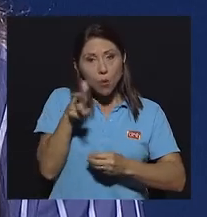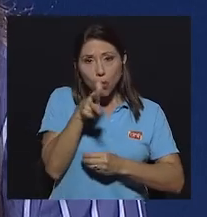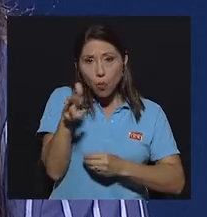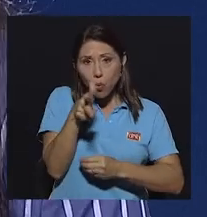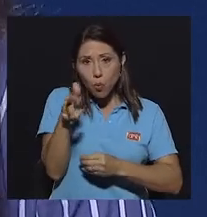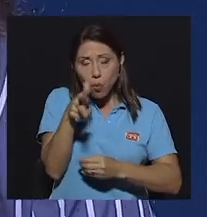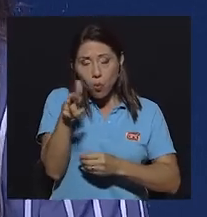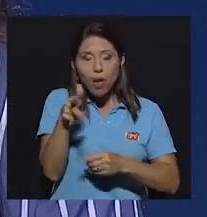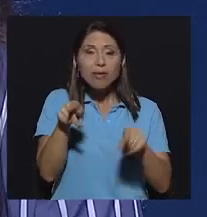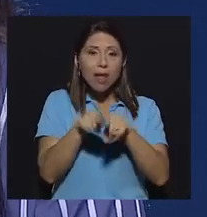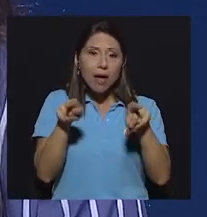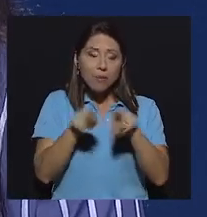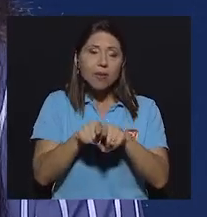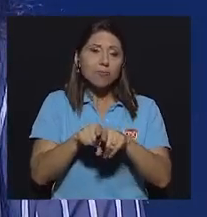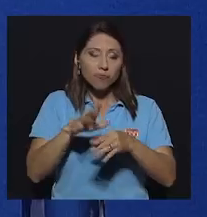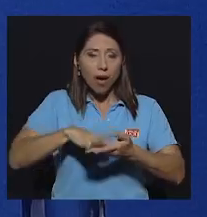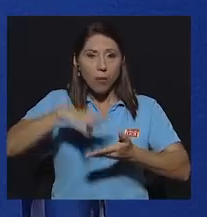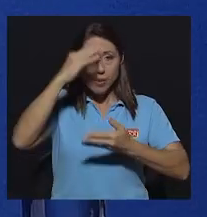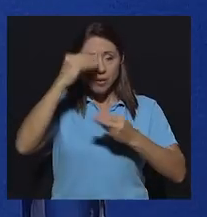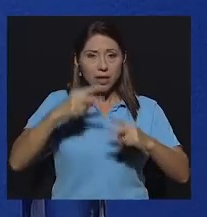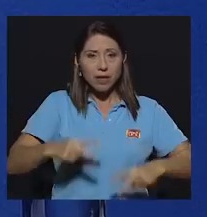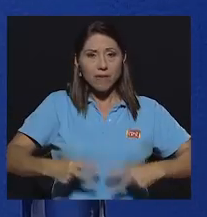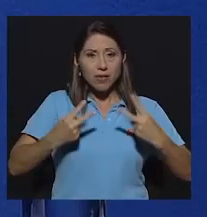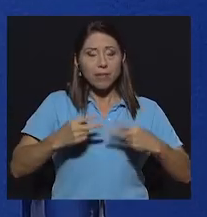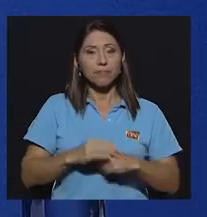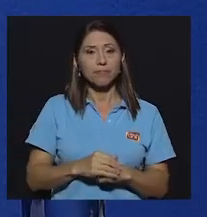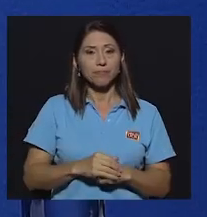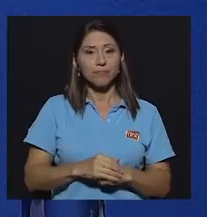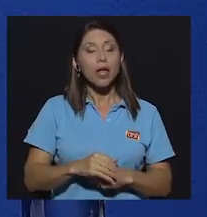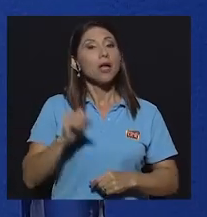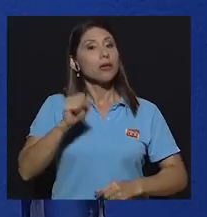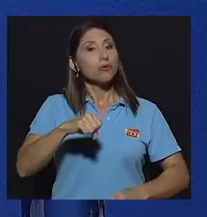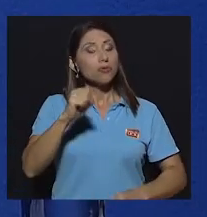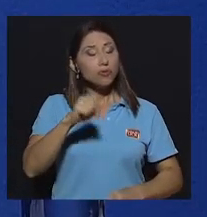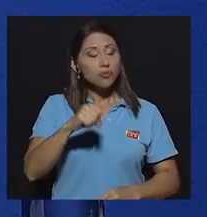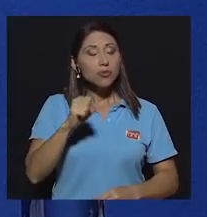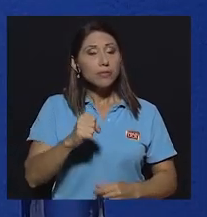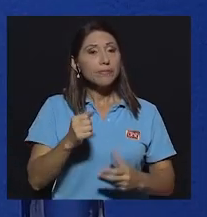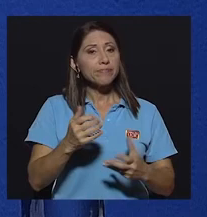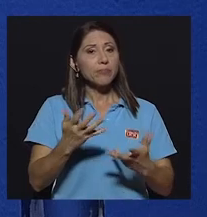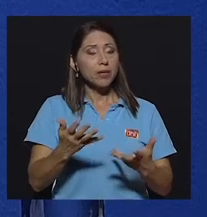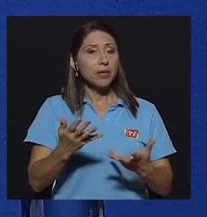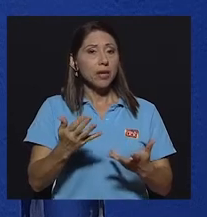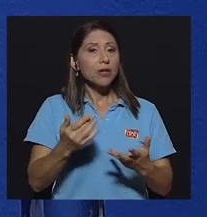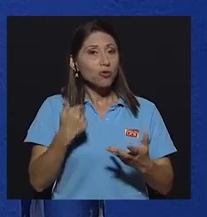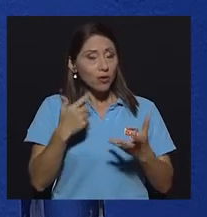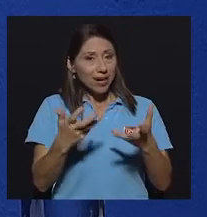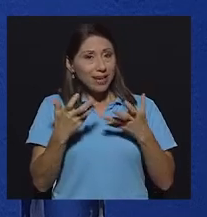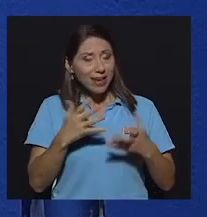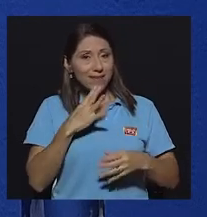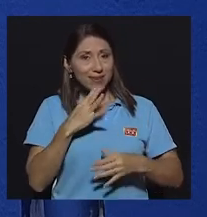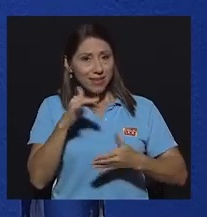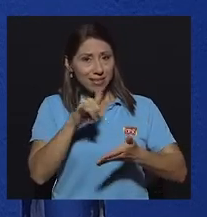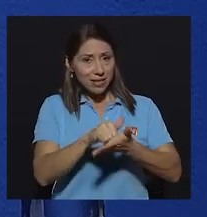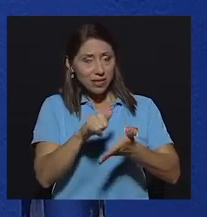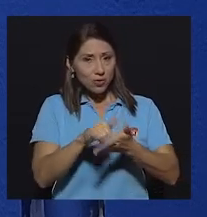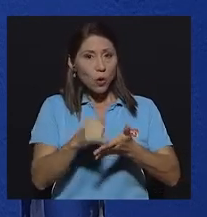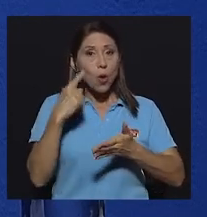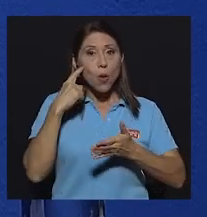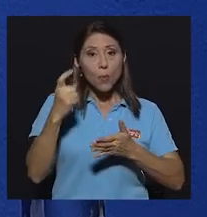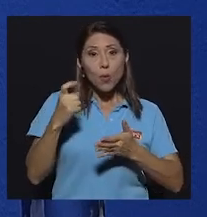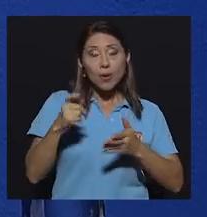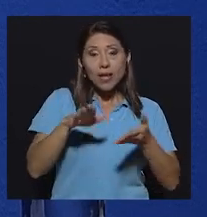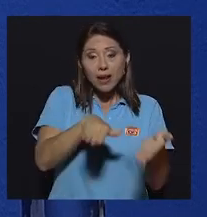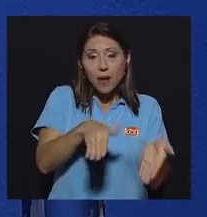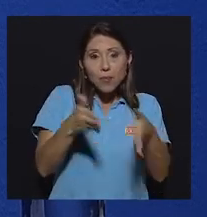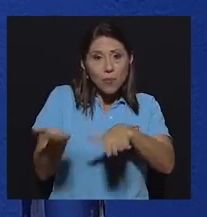sino de la vida también. Sí, casualmente ahí quería ir, porque la muerte es un tema tabú en